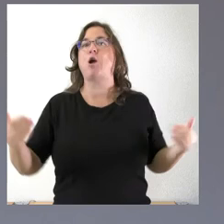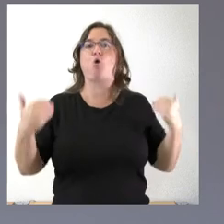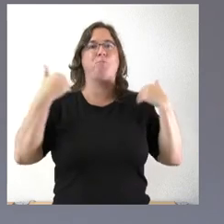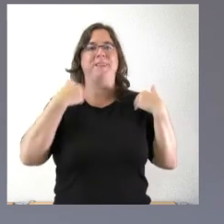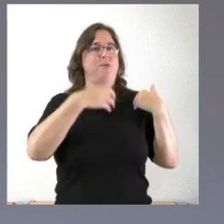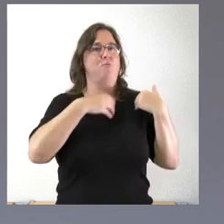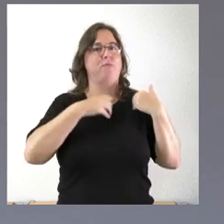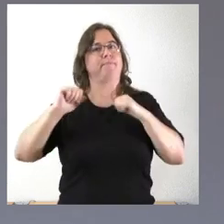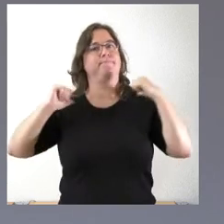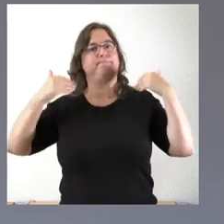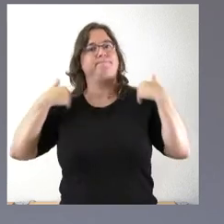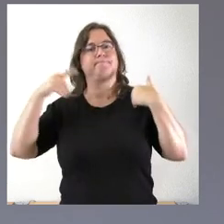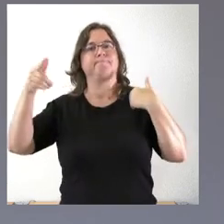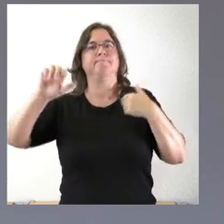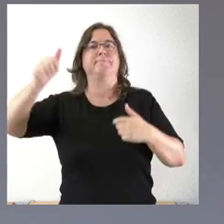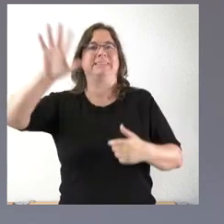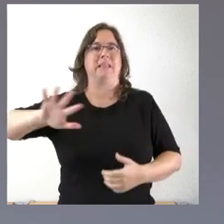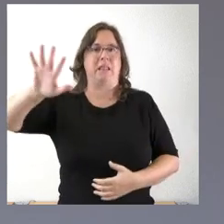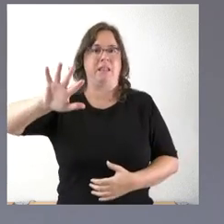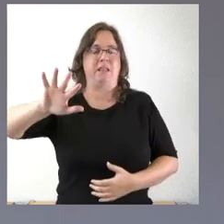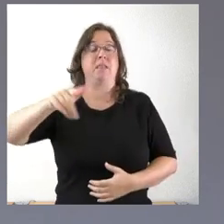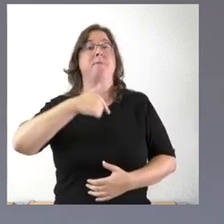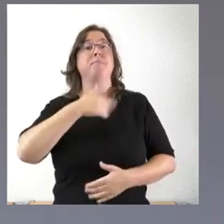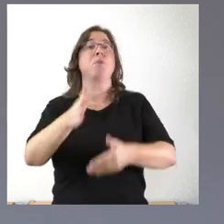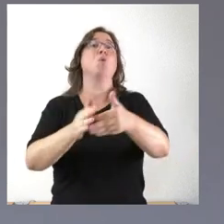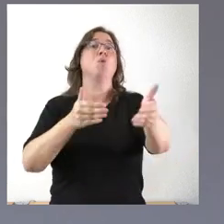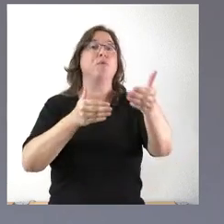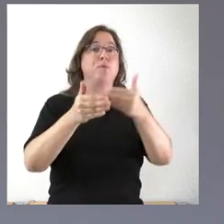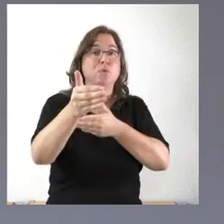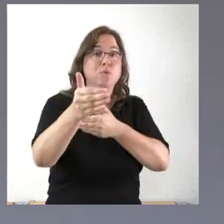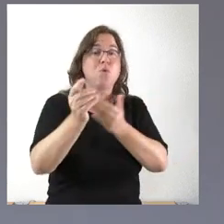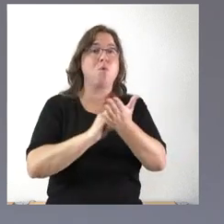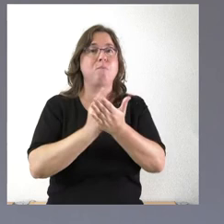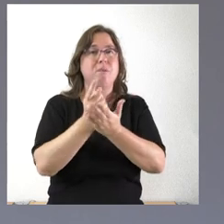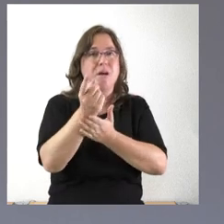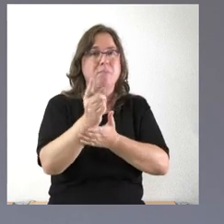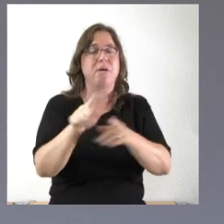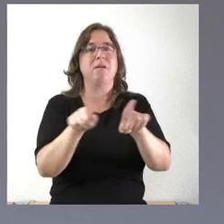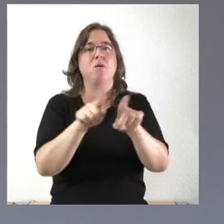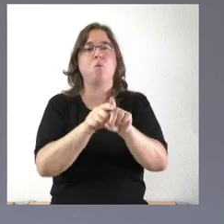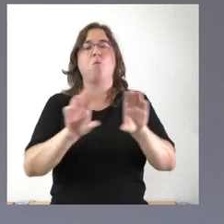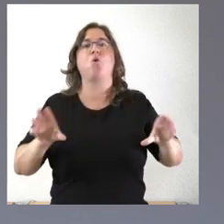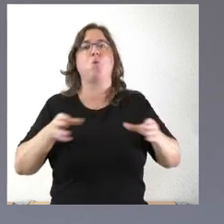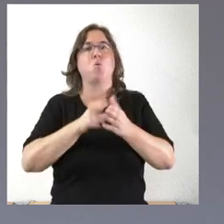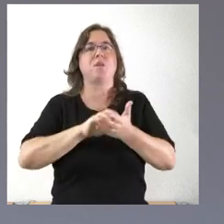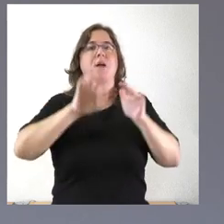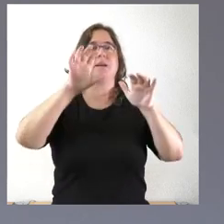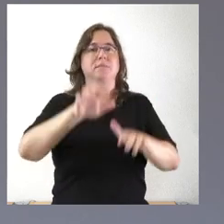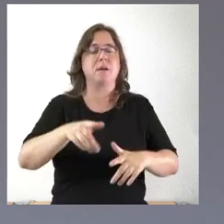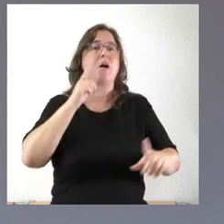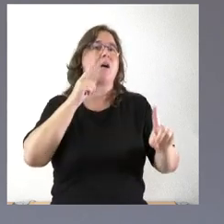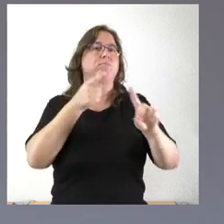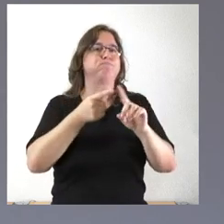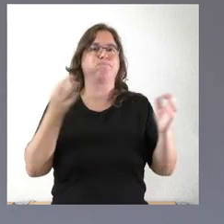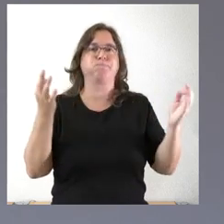competencia. Lo que se refiere al futuro mapa que presentaremos desde la comunidad autónoma, desde la Junta de Castilla y León, nuestro objetivo